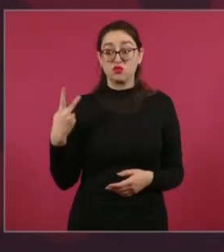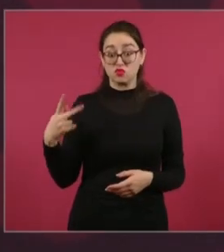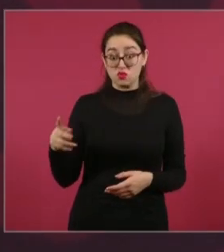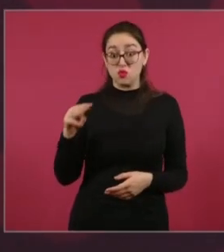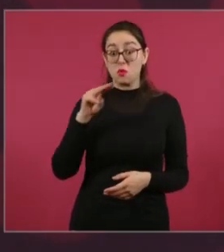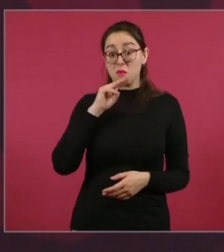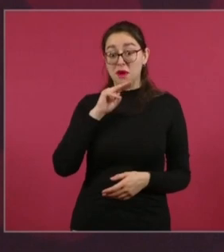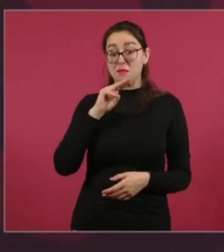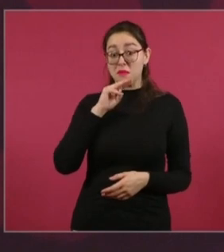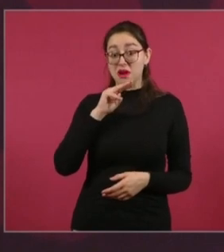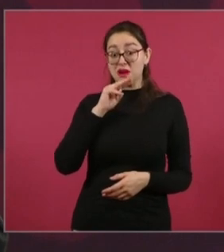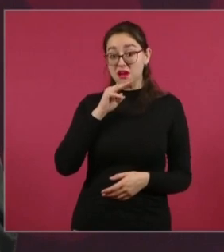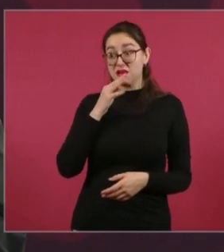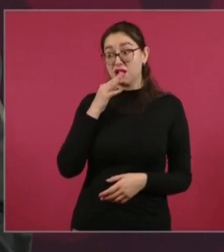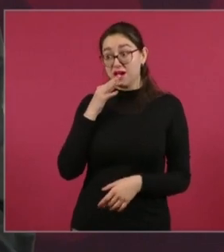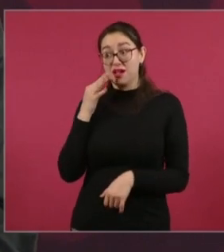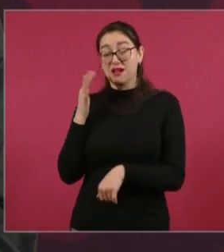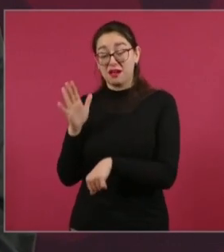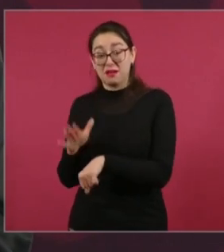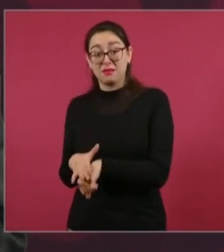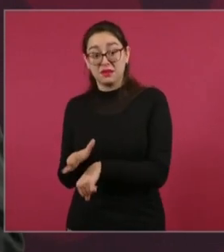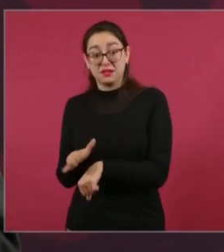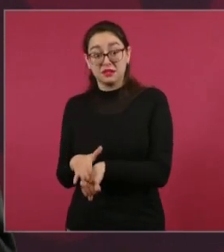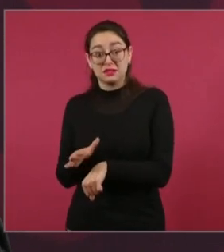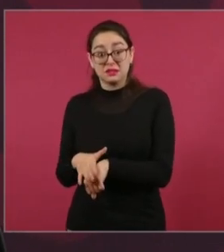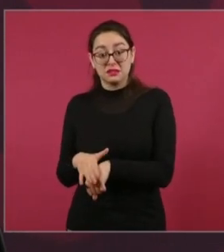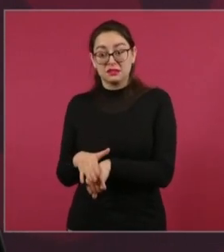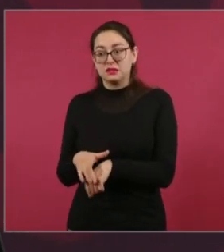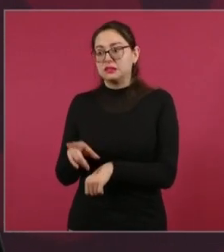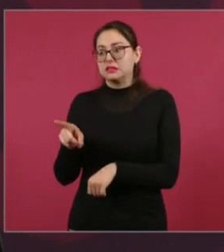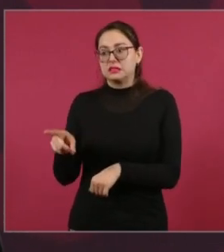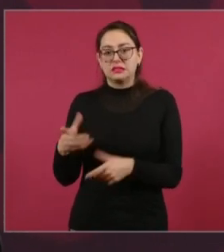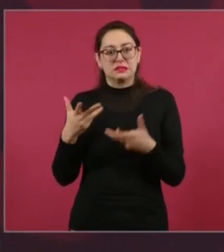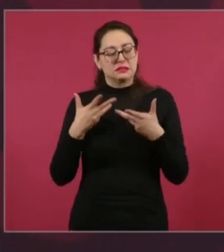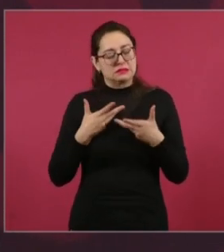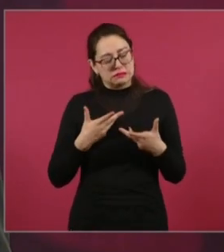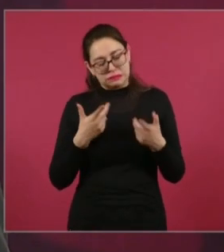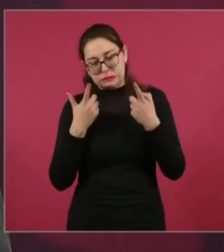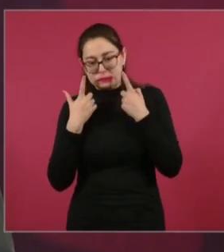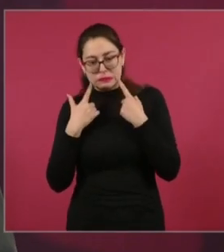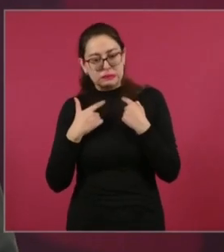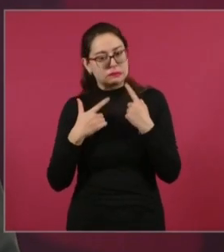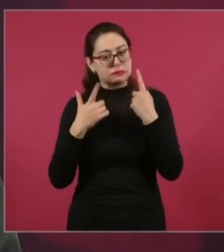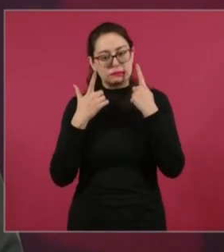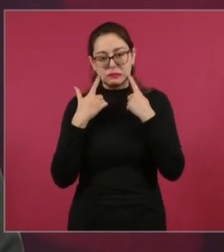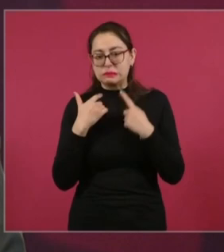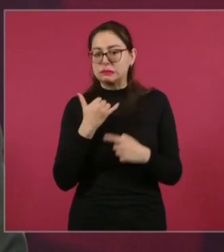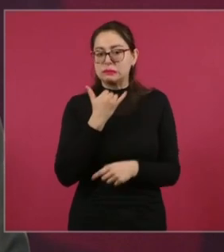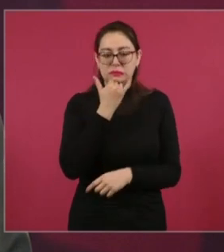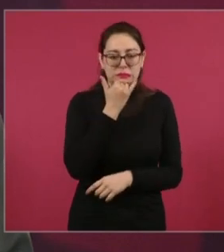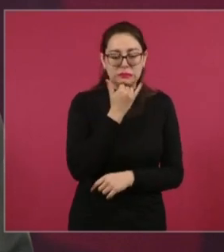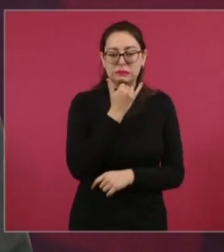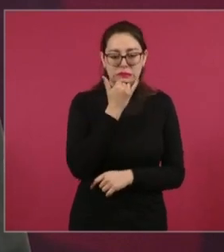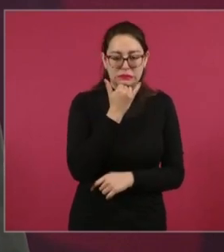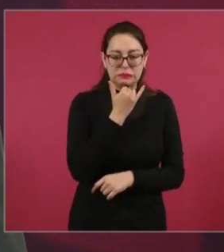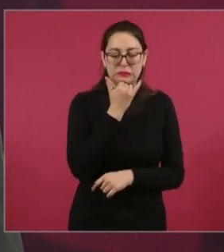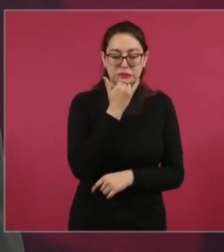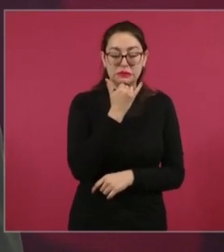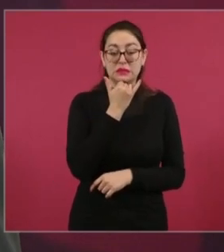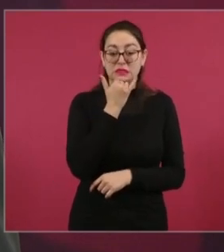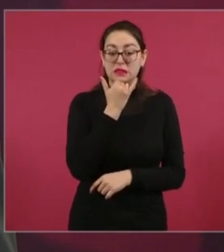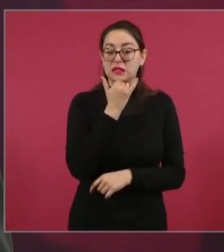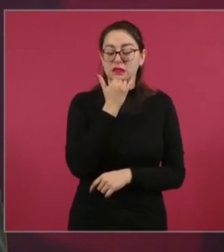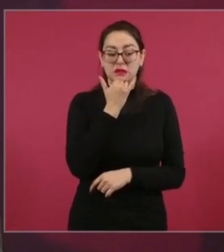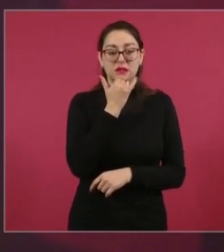y él llorando le pide perdón a